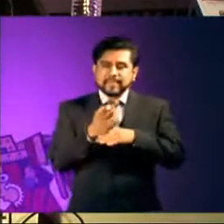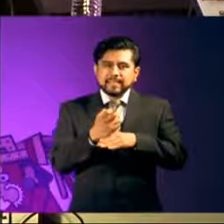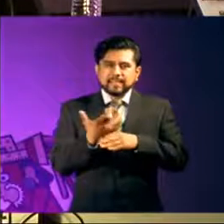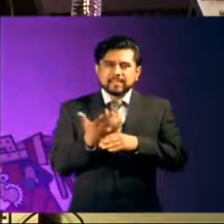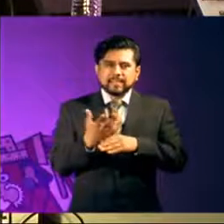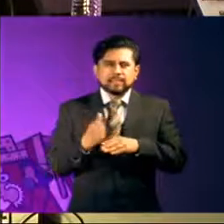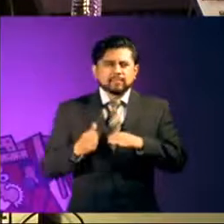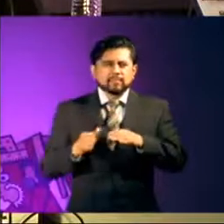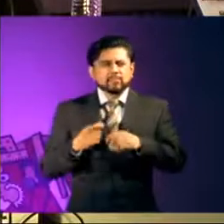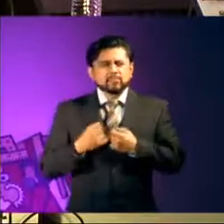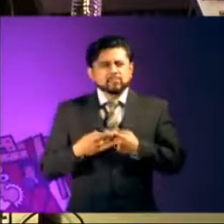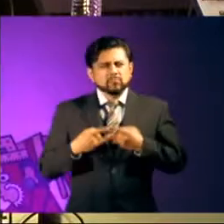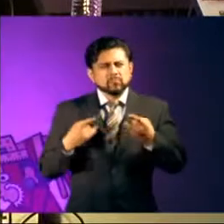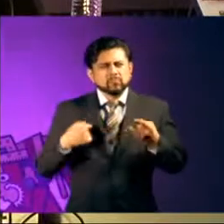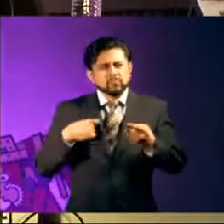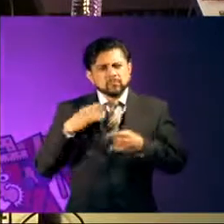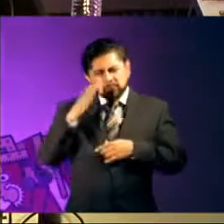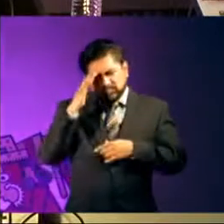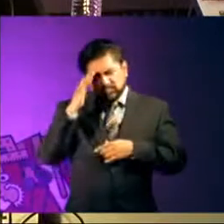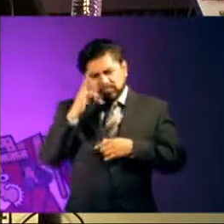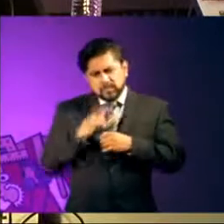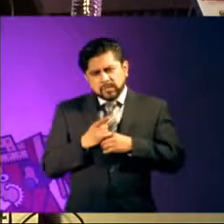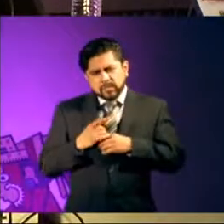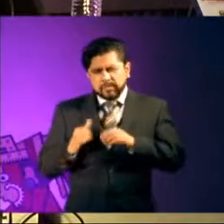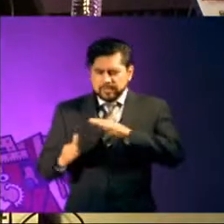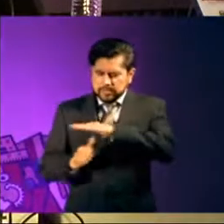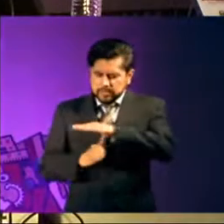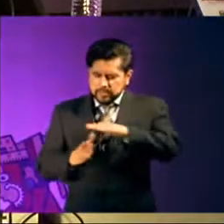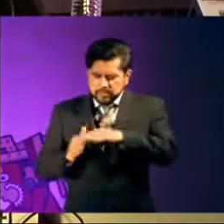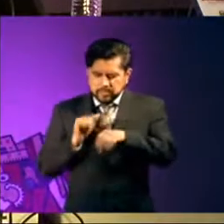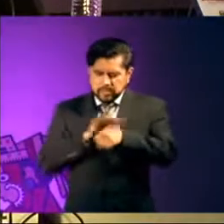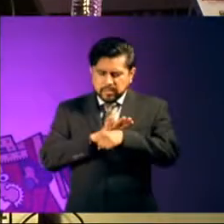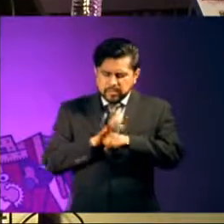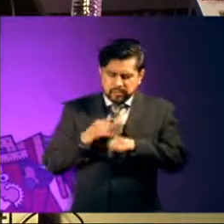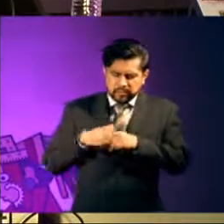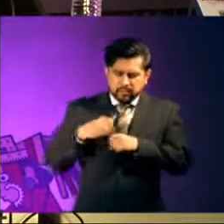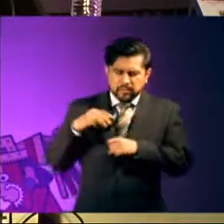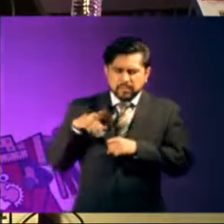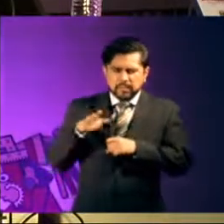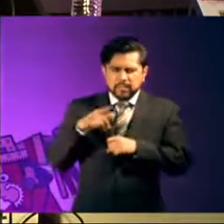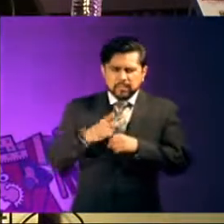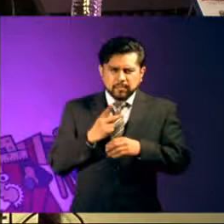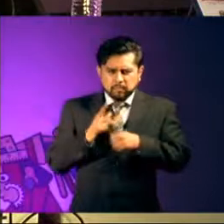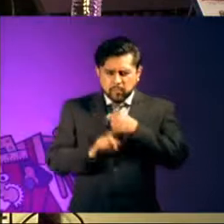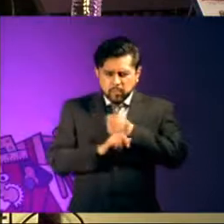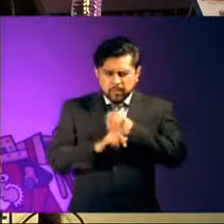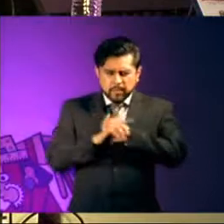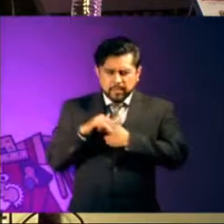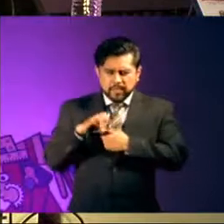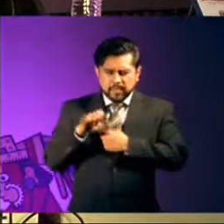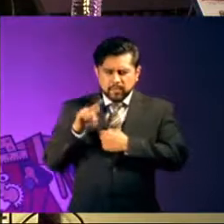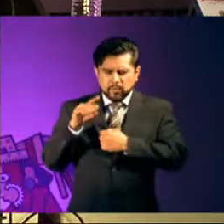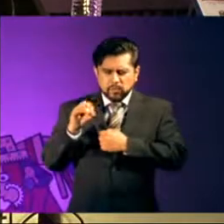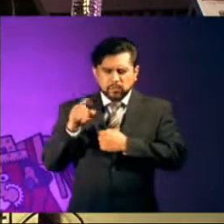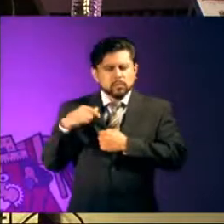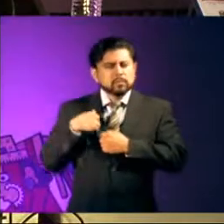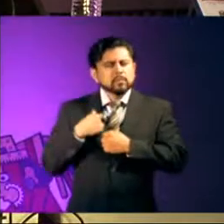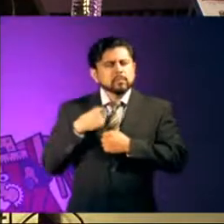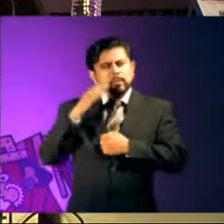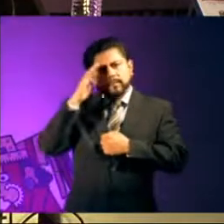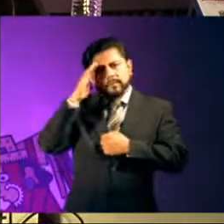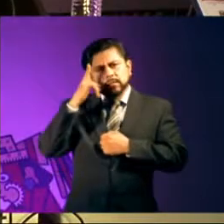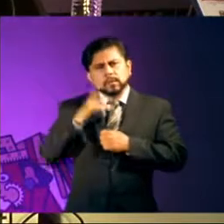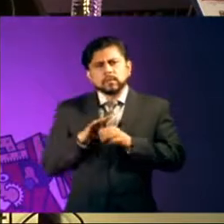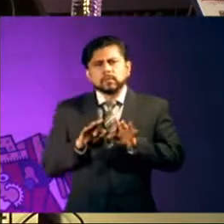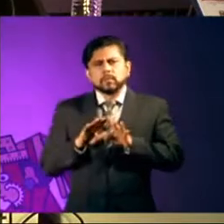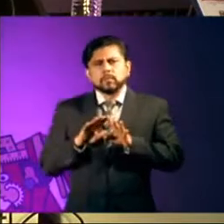encierro y el mito me hicieron repensar también qué papel tienen